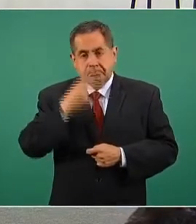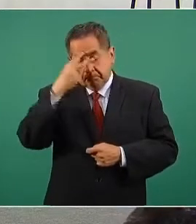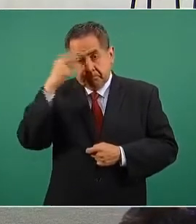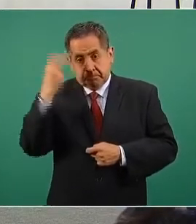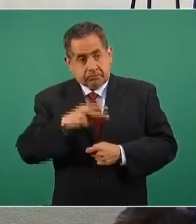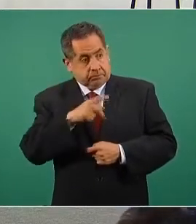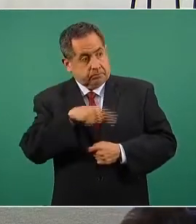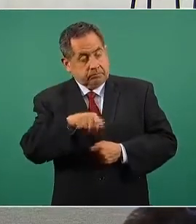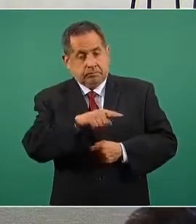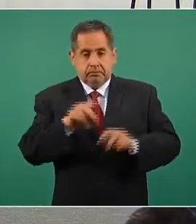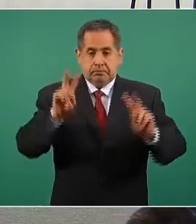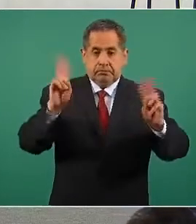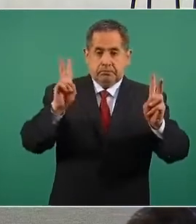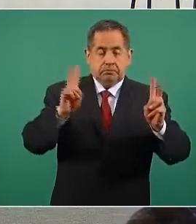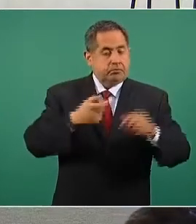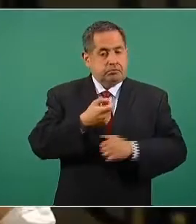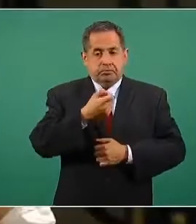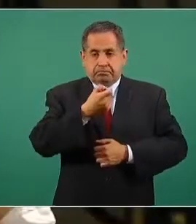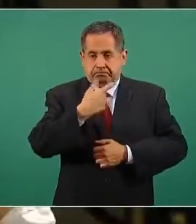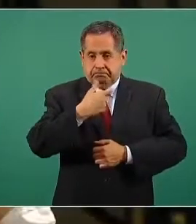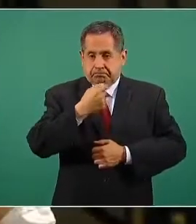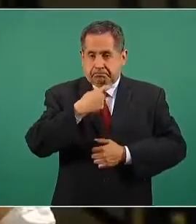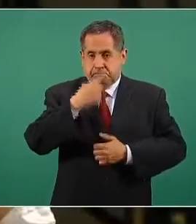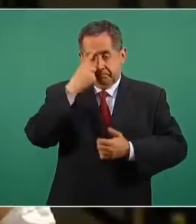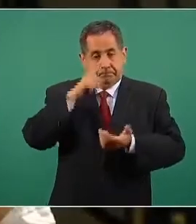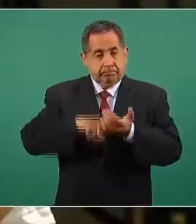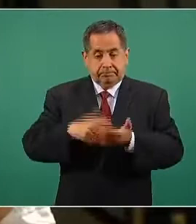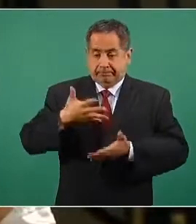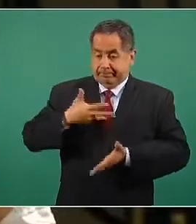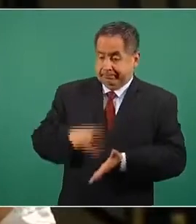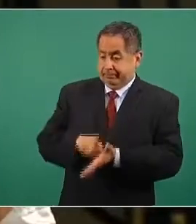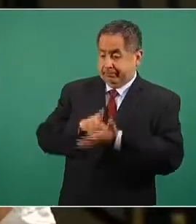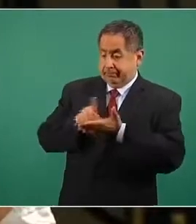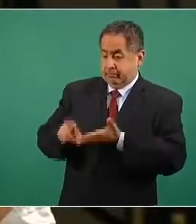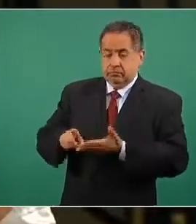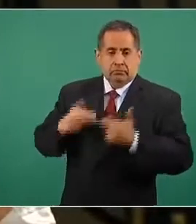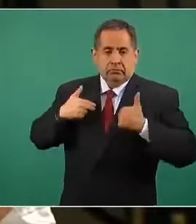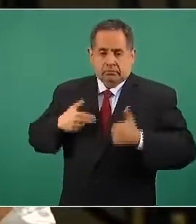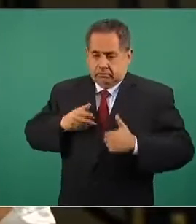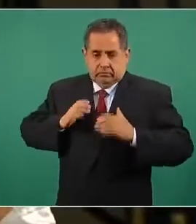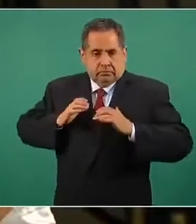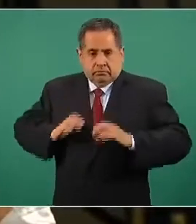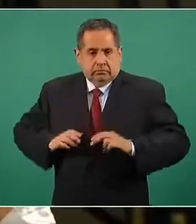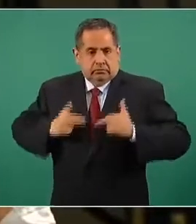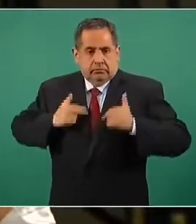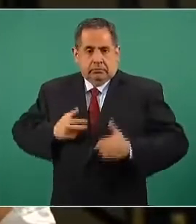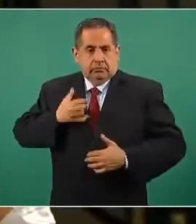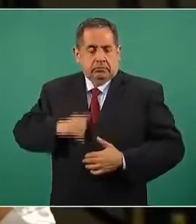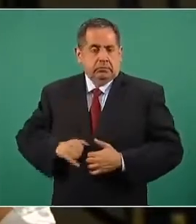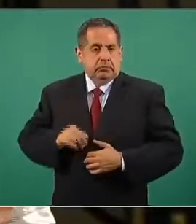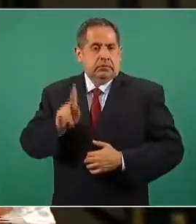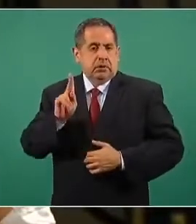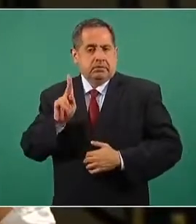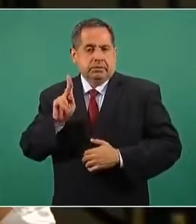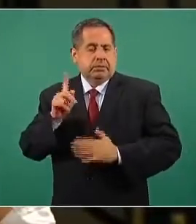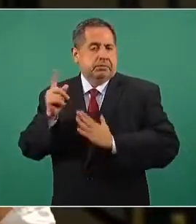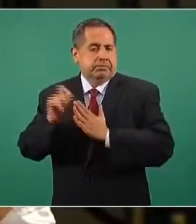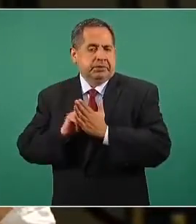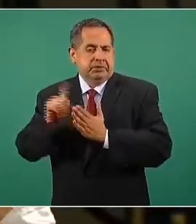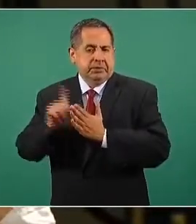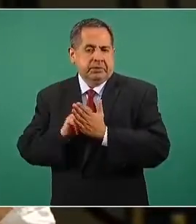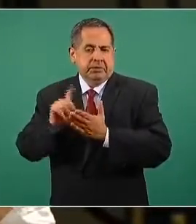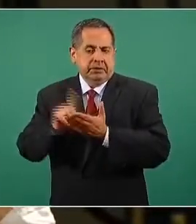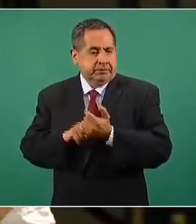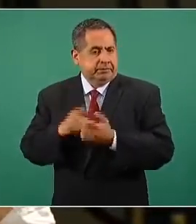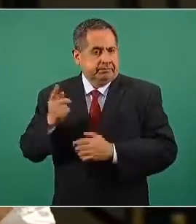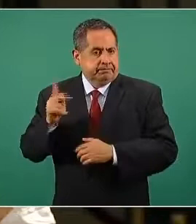México, el tema de los medicamentos para un derecho humano que es la menstruación, en este caso, adquirir los medicamentos es un derecho